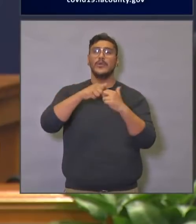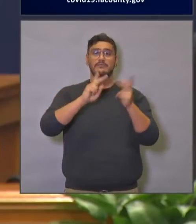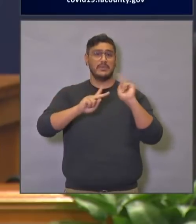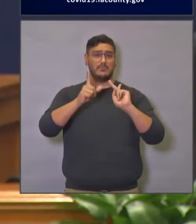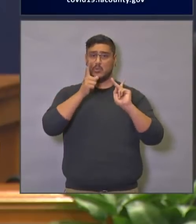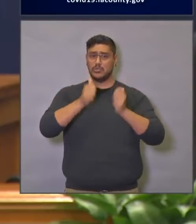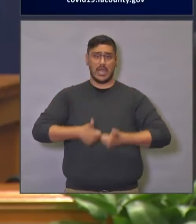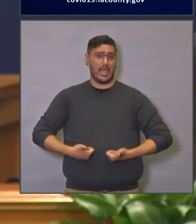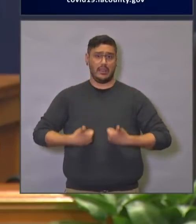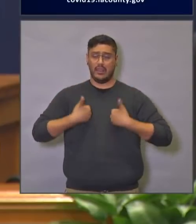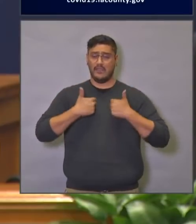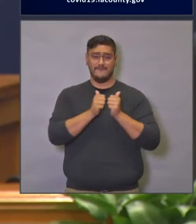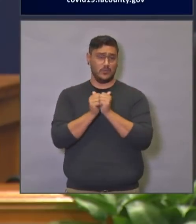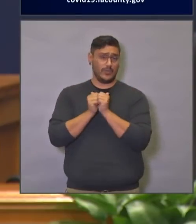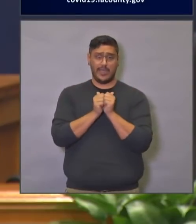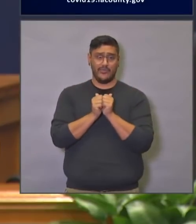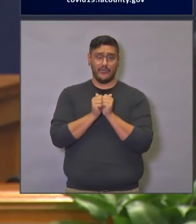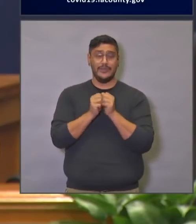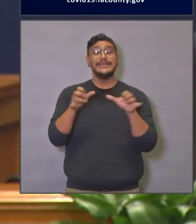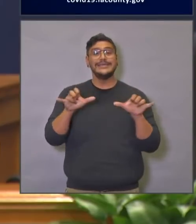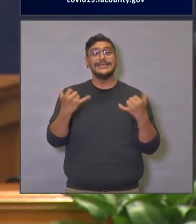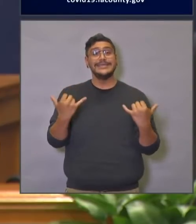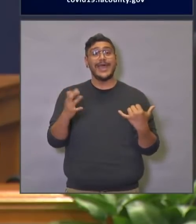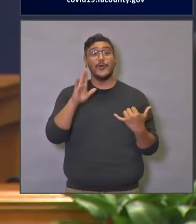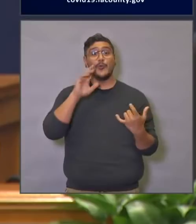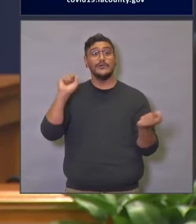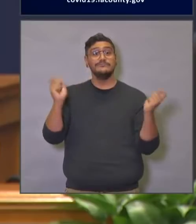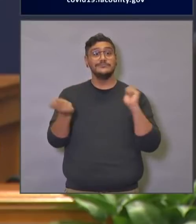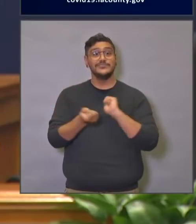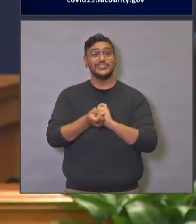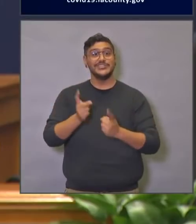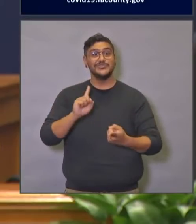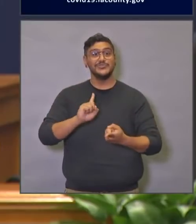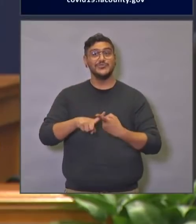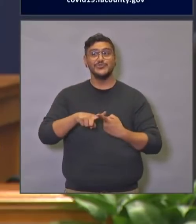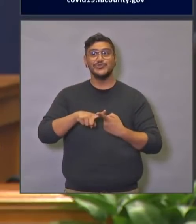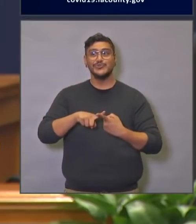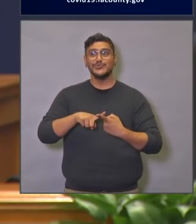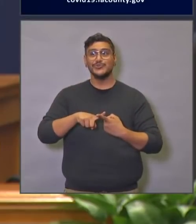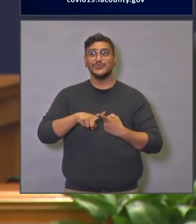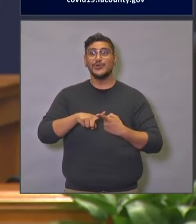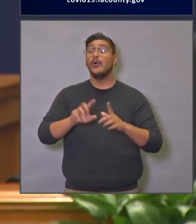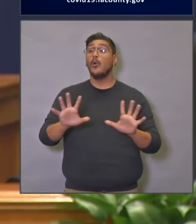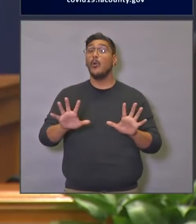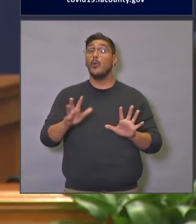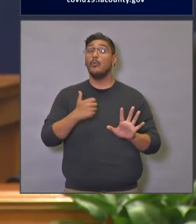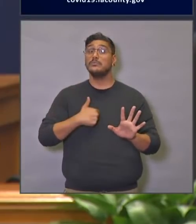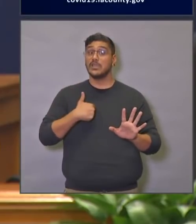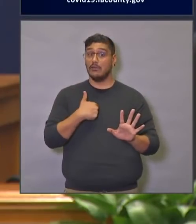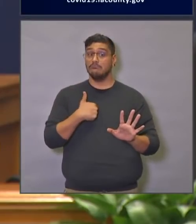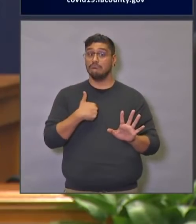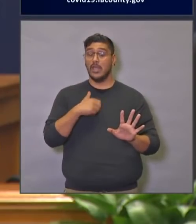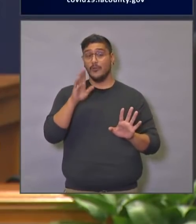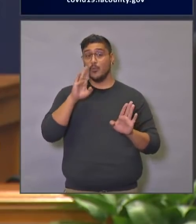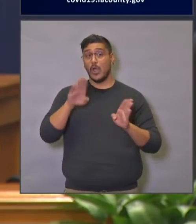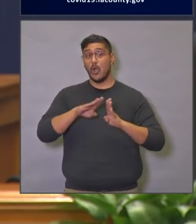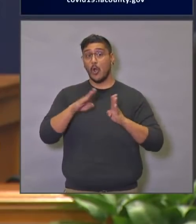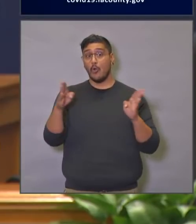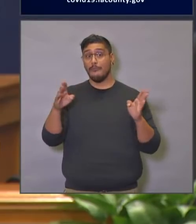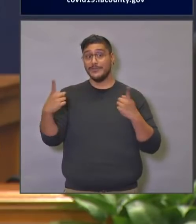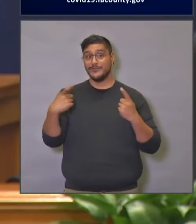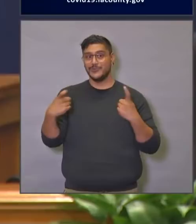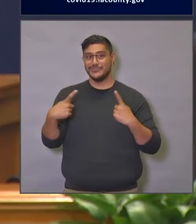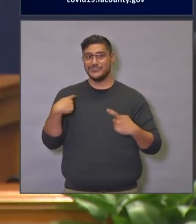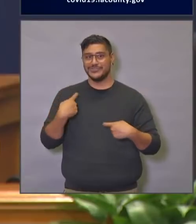viven. And now we'll go ahead and move on to remarks Okay, we're actually going to open it up to